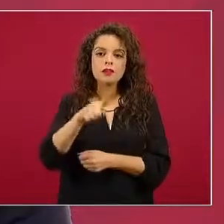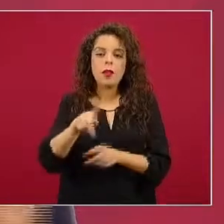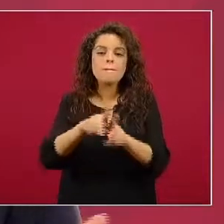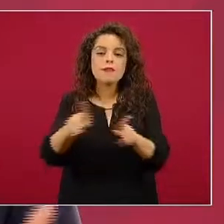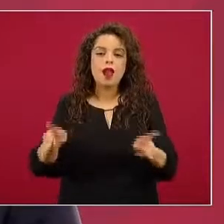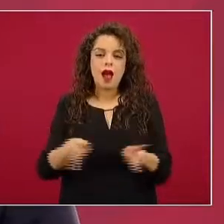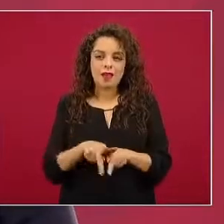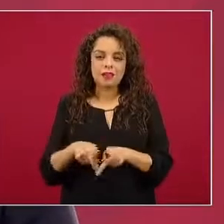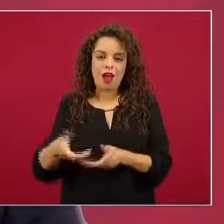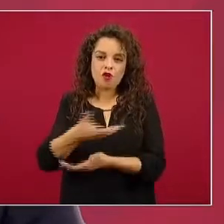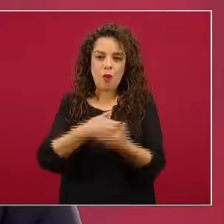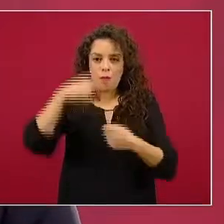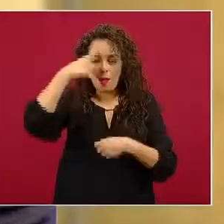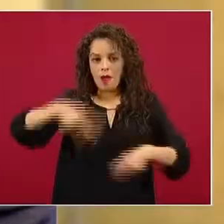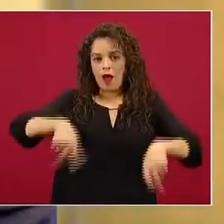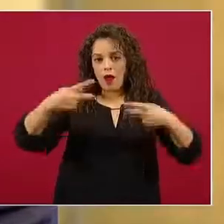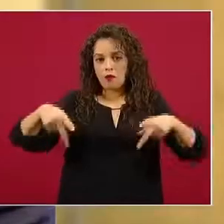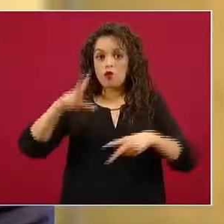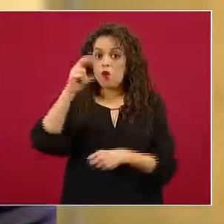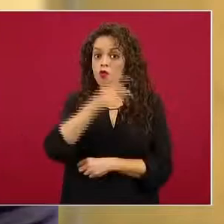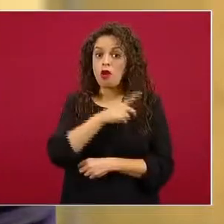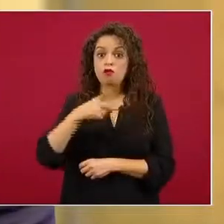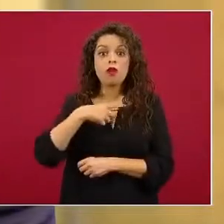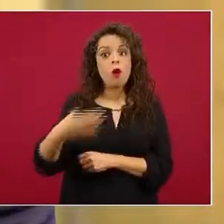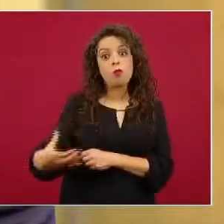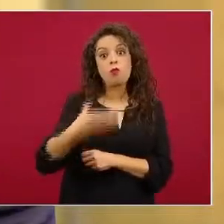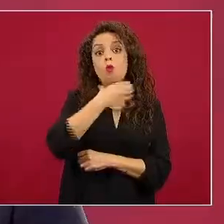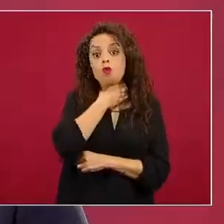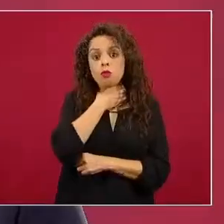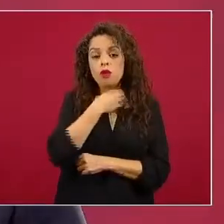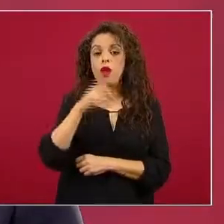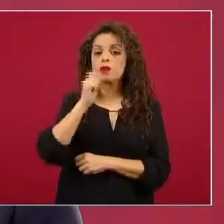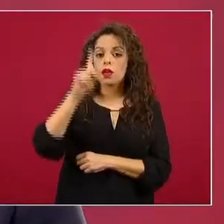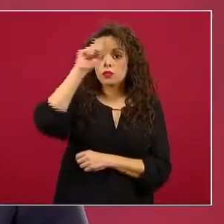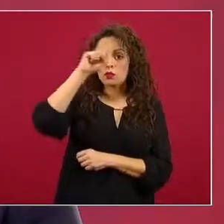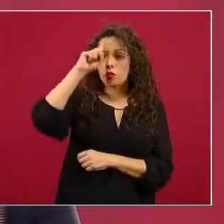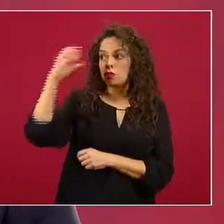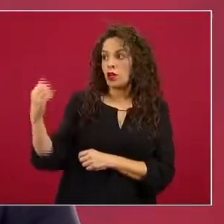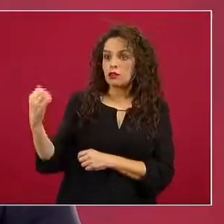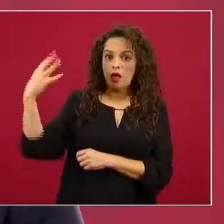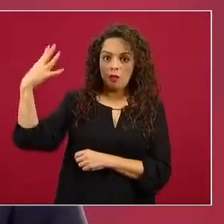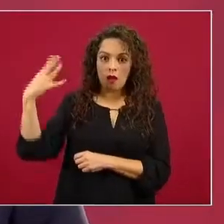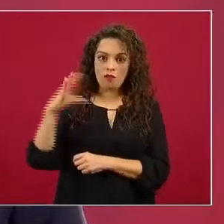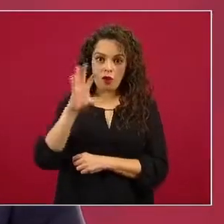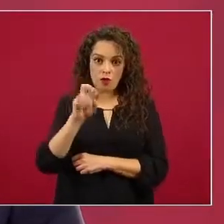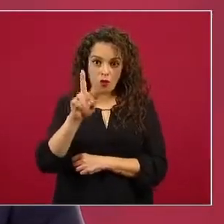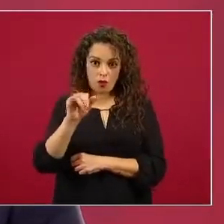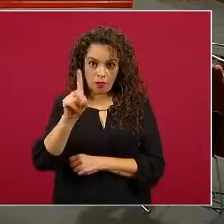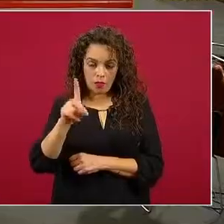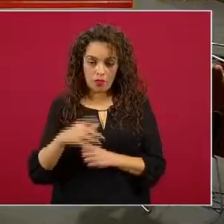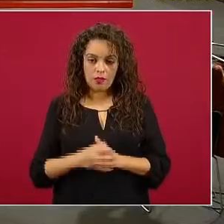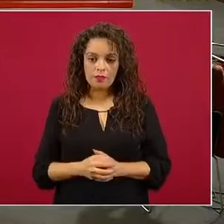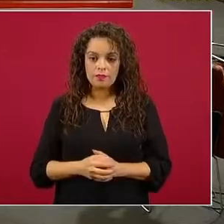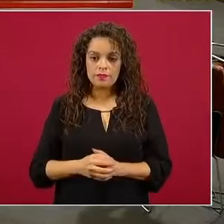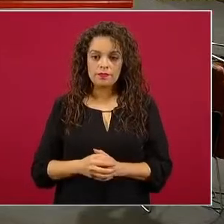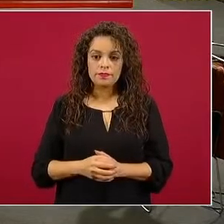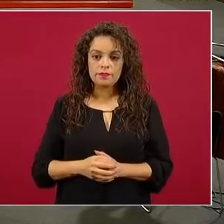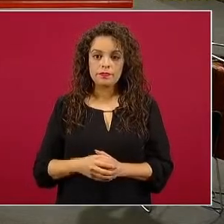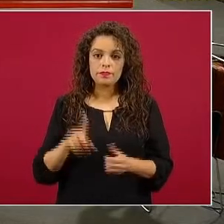se exceda lo que se recomienda en el semáforo de riesgo COVID, que es uno solo para el conjunto de la